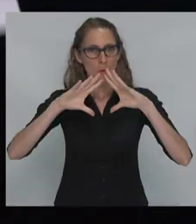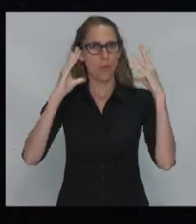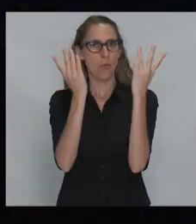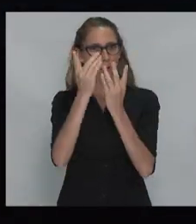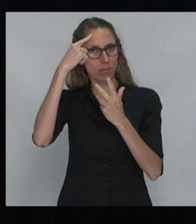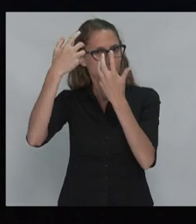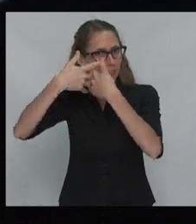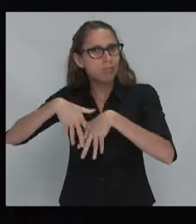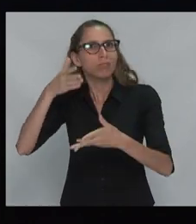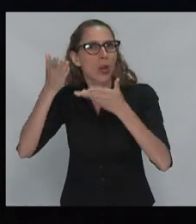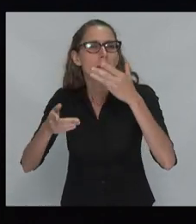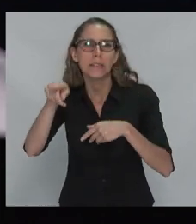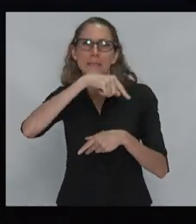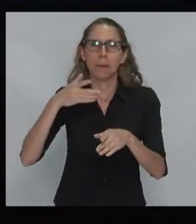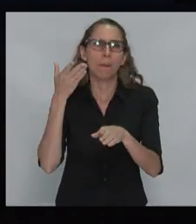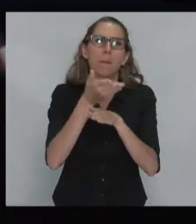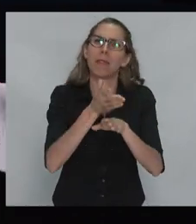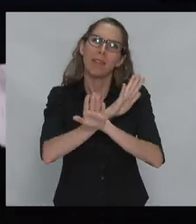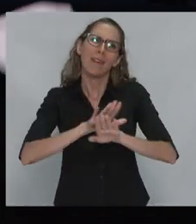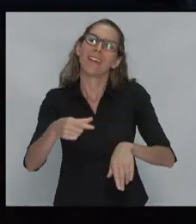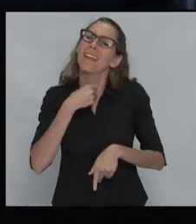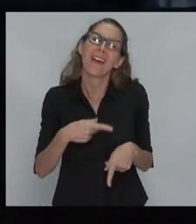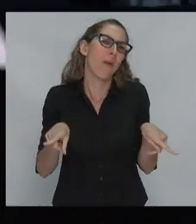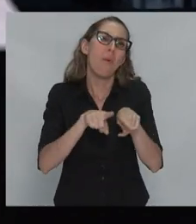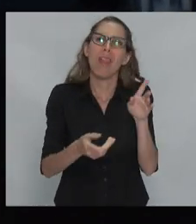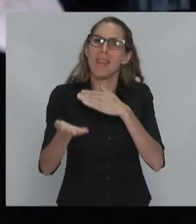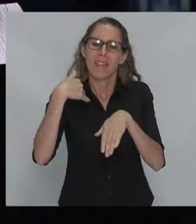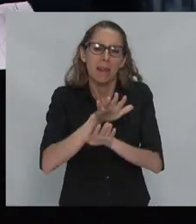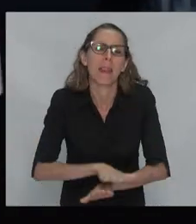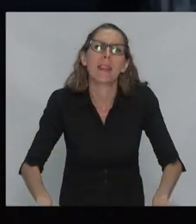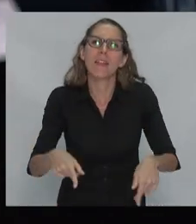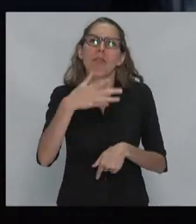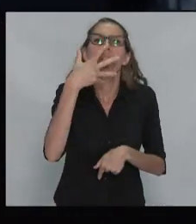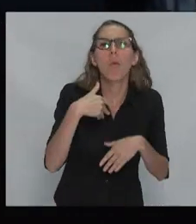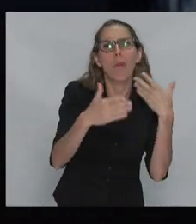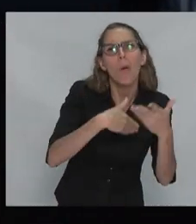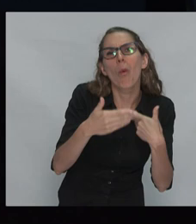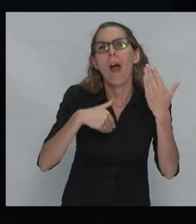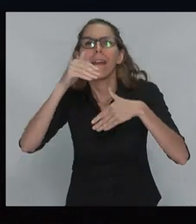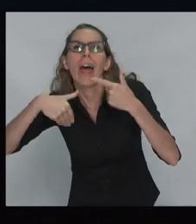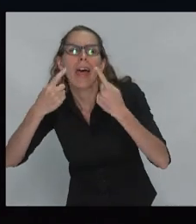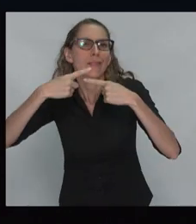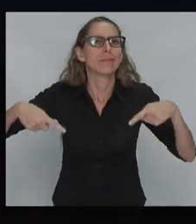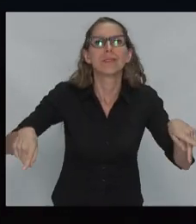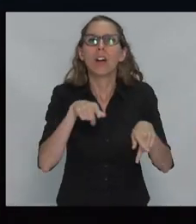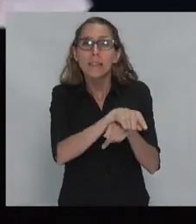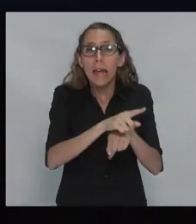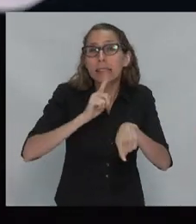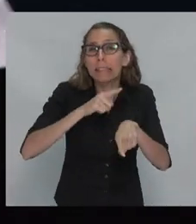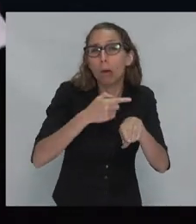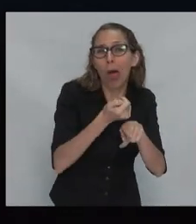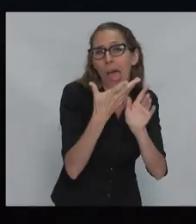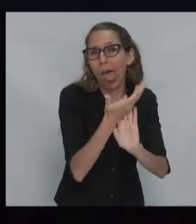por recuperar la infancia, les gusta nadar, les gusta jugar, son niños, son niñas a quienes se les roba minuto a minuto y